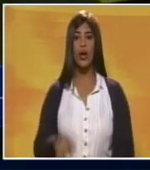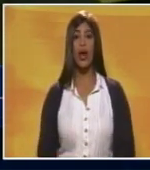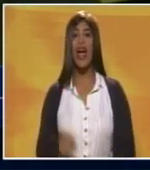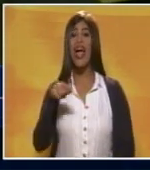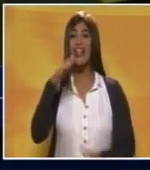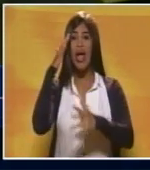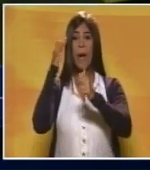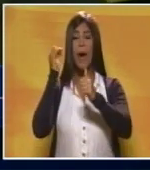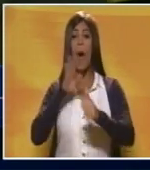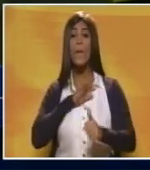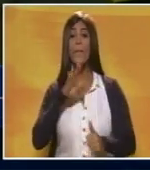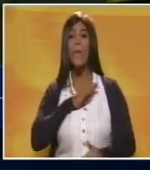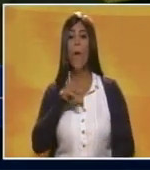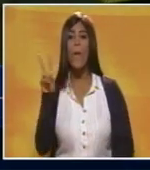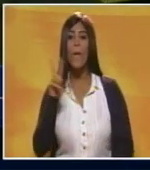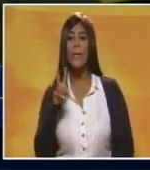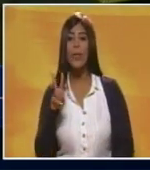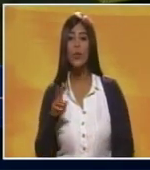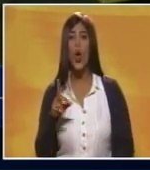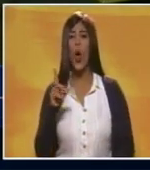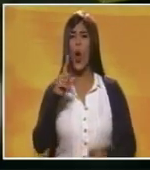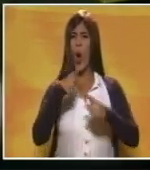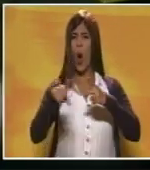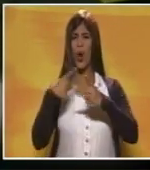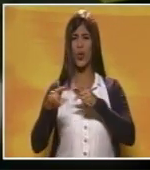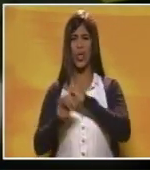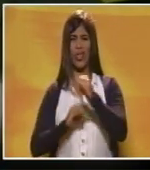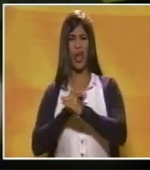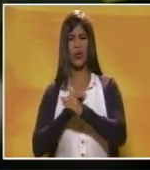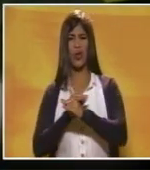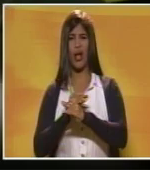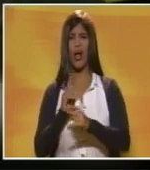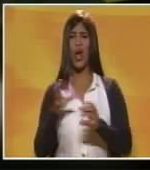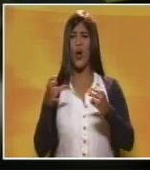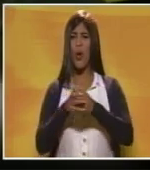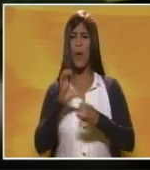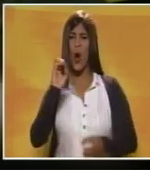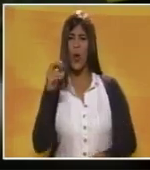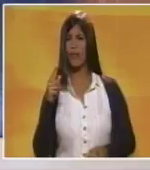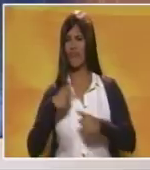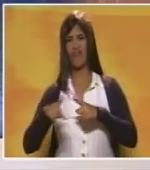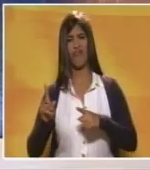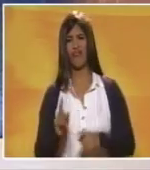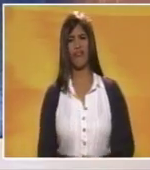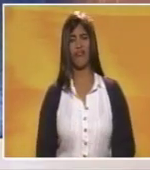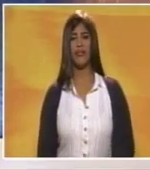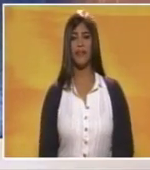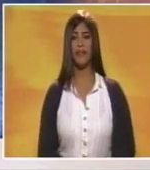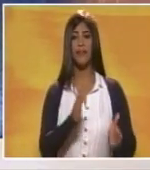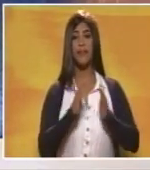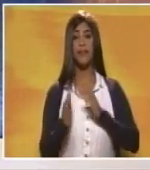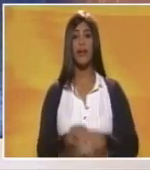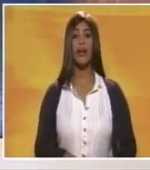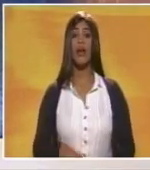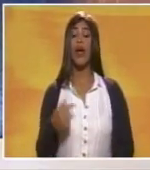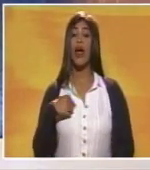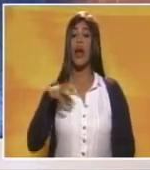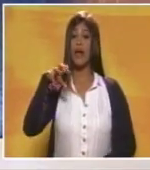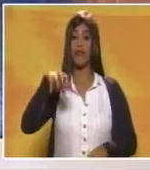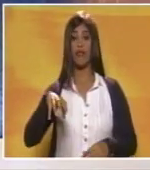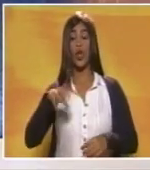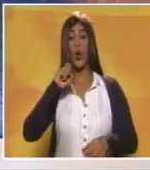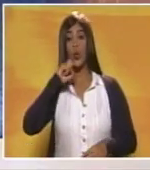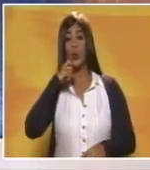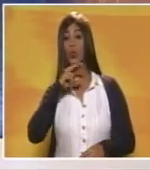embajada pertenece a los venezolanos, no a ninguna organización llamada Code Pink. Las posiciones de Rusia y